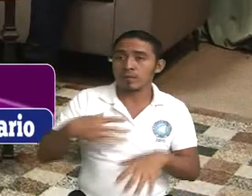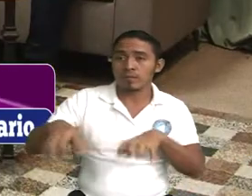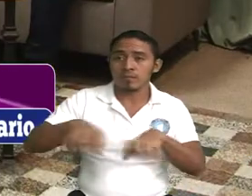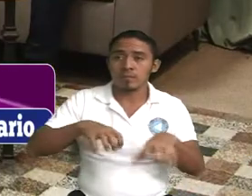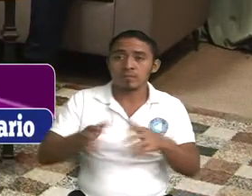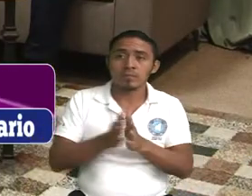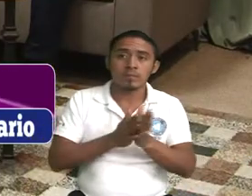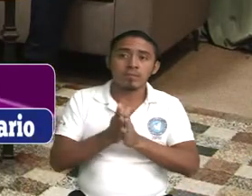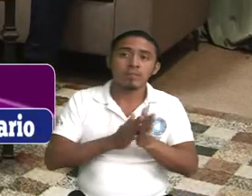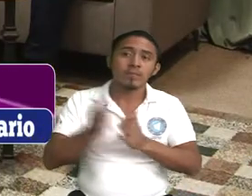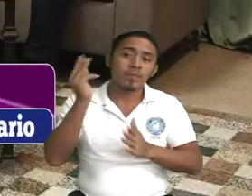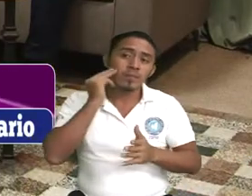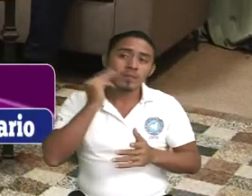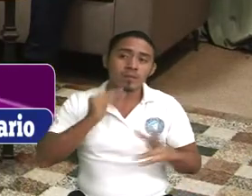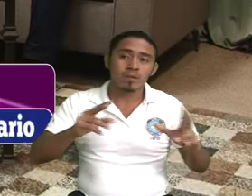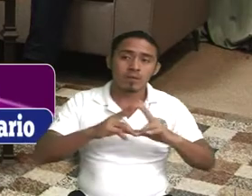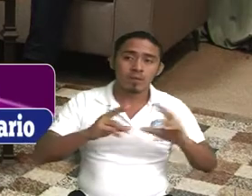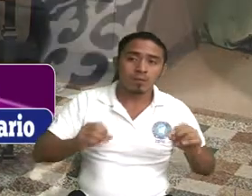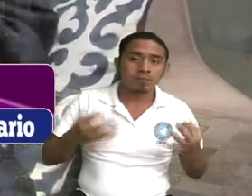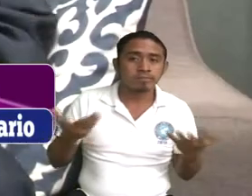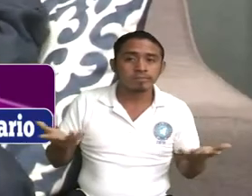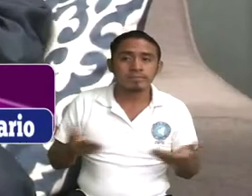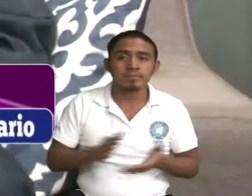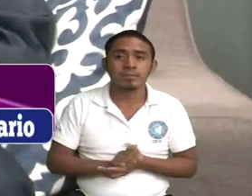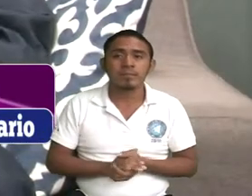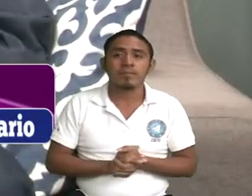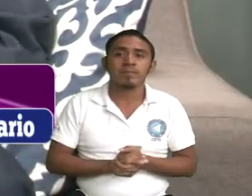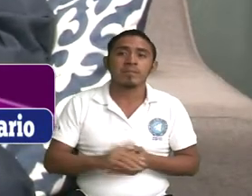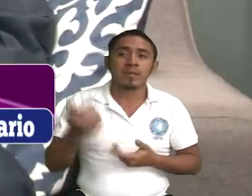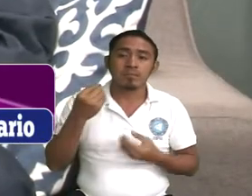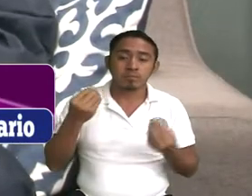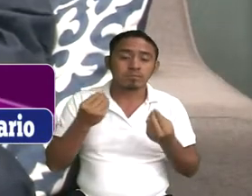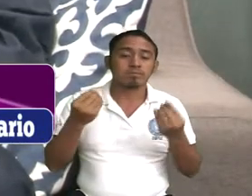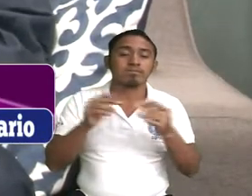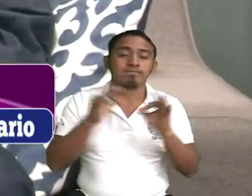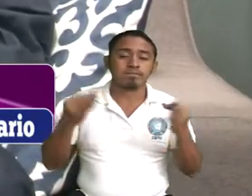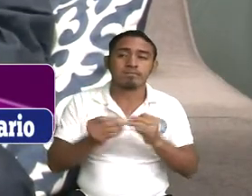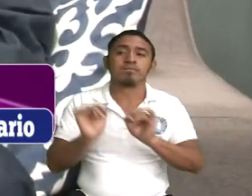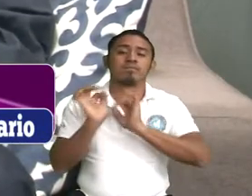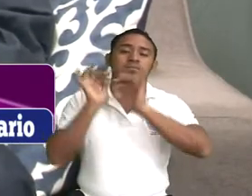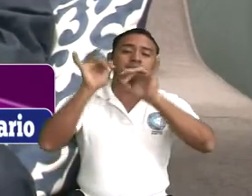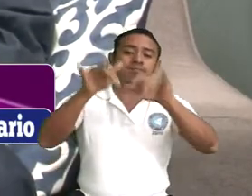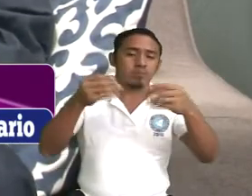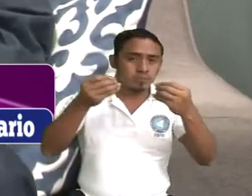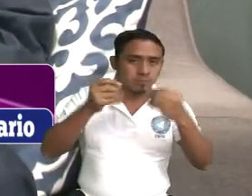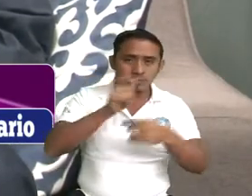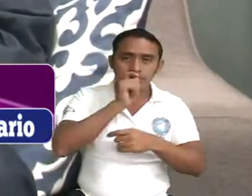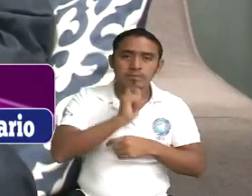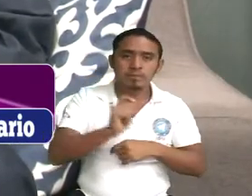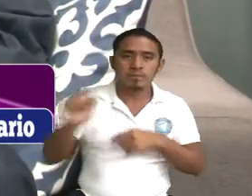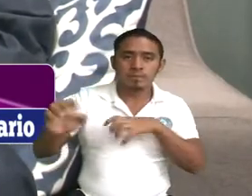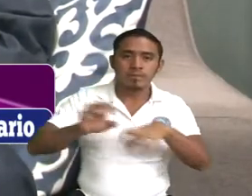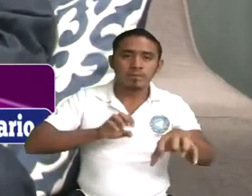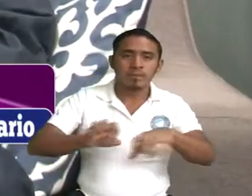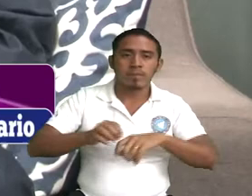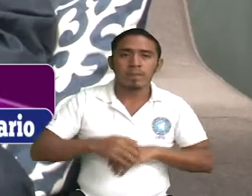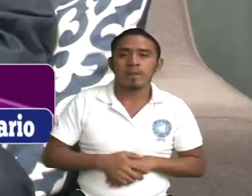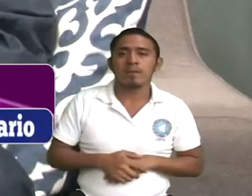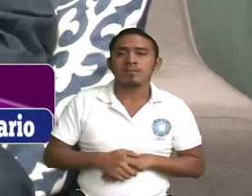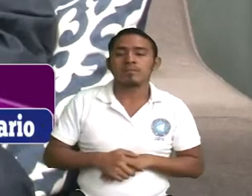de las madres nicaragüenses, donde las familias pues, se desbordaron en estas actividades. Uno de los eventos muy importantes que tuvimos fue